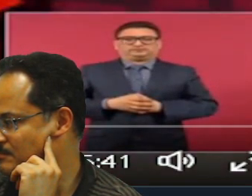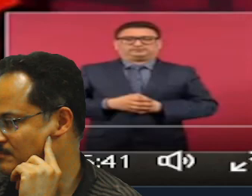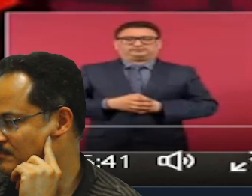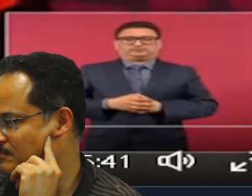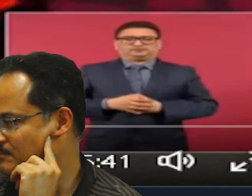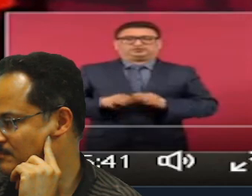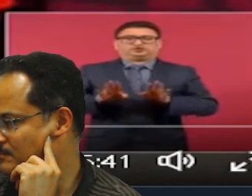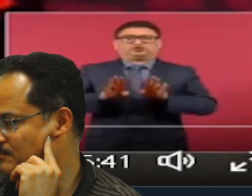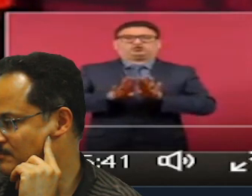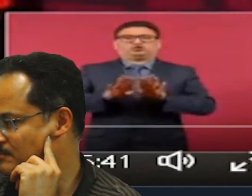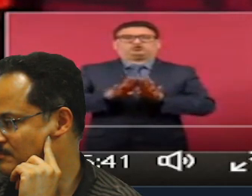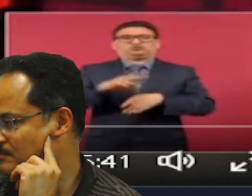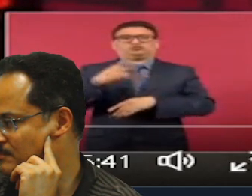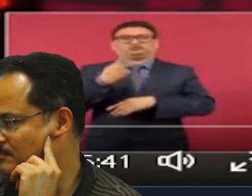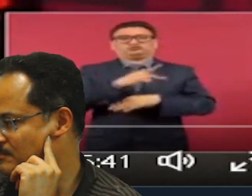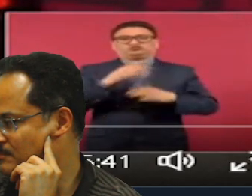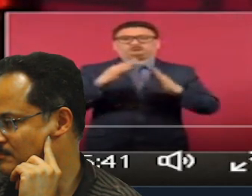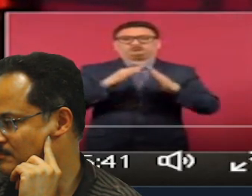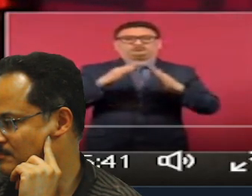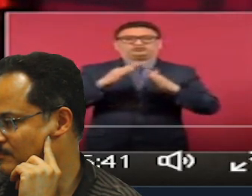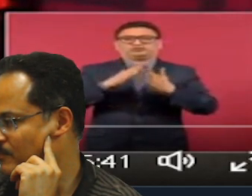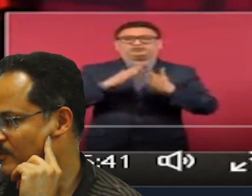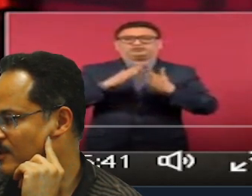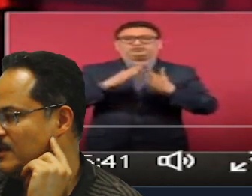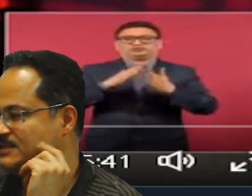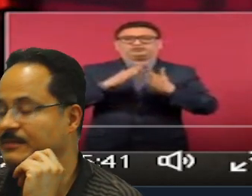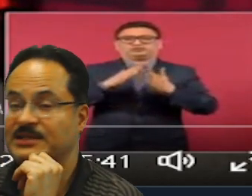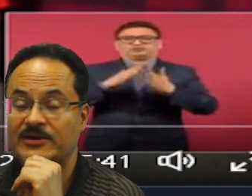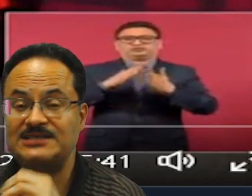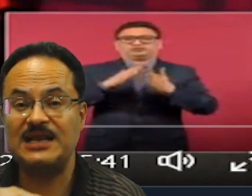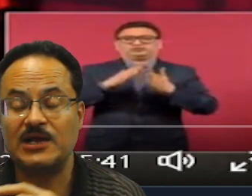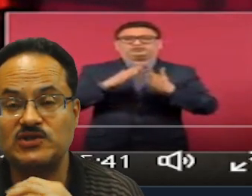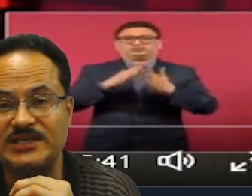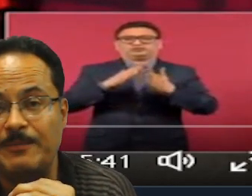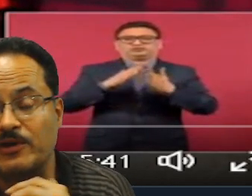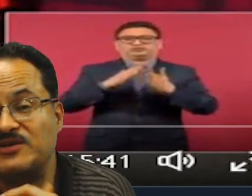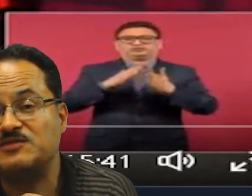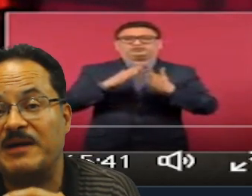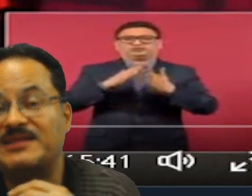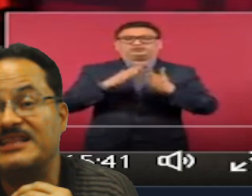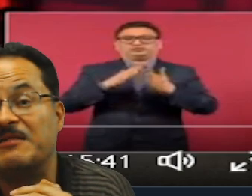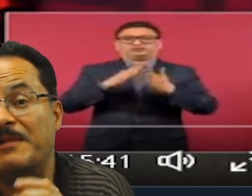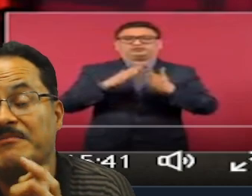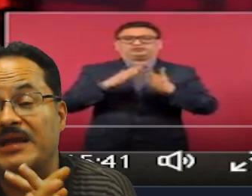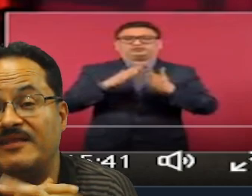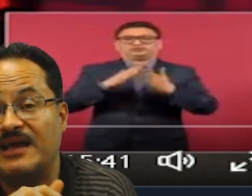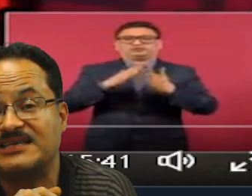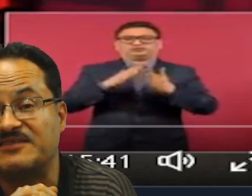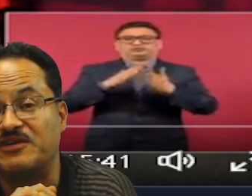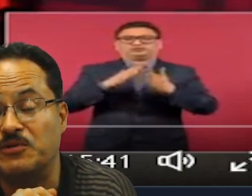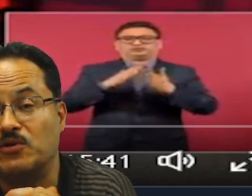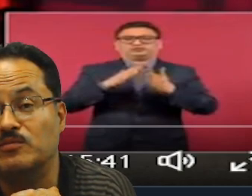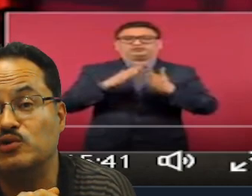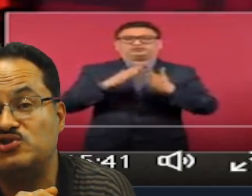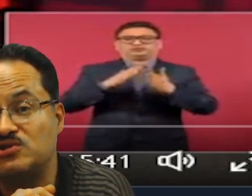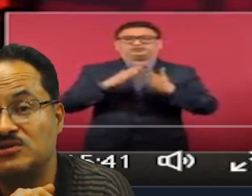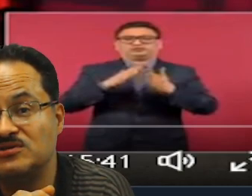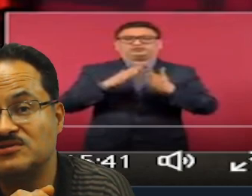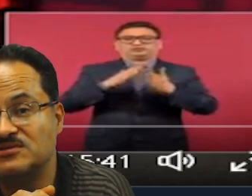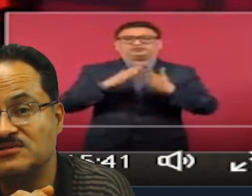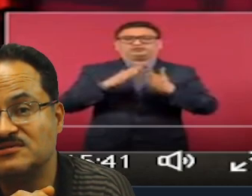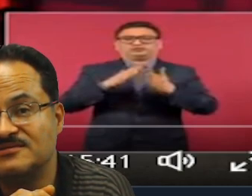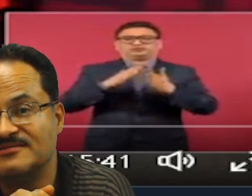fuese su casa se metieron hasta la cocina se metieron hasta la cocina porque eso es parte del plan Mérida que se firmó con